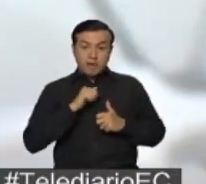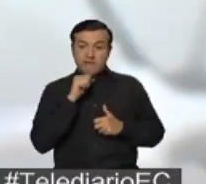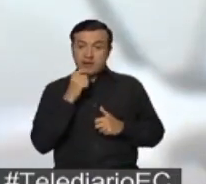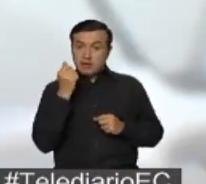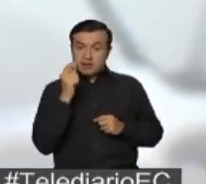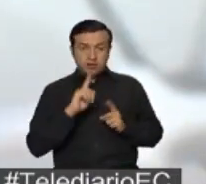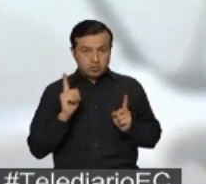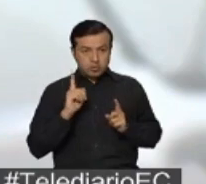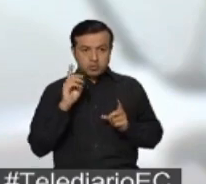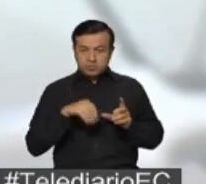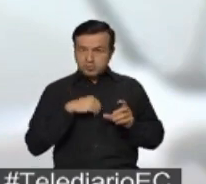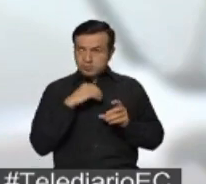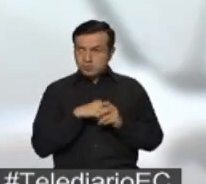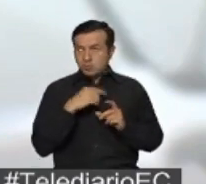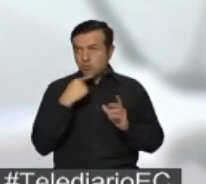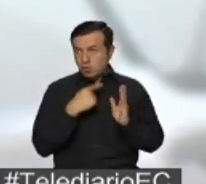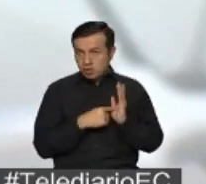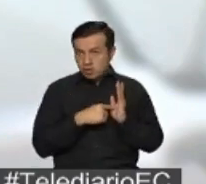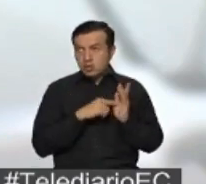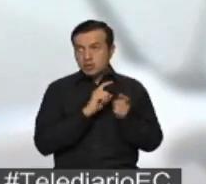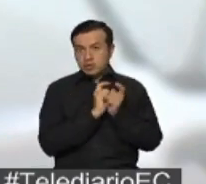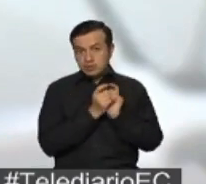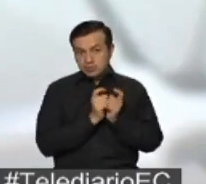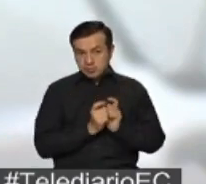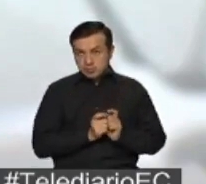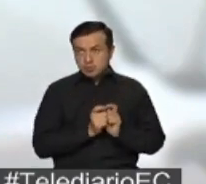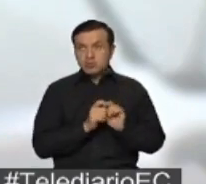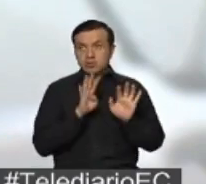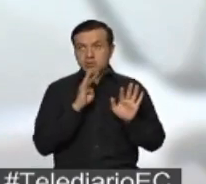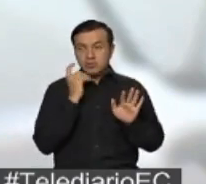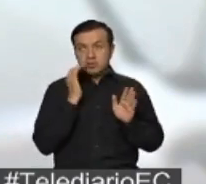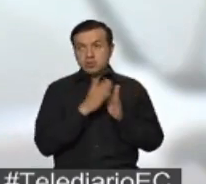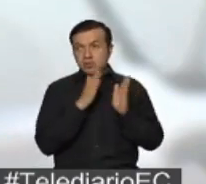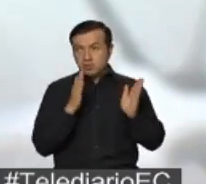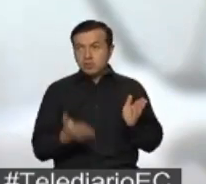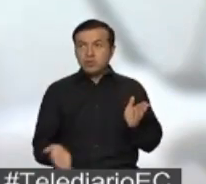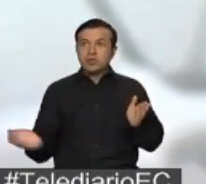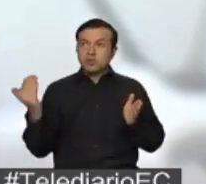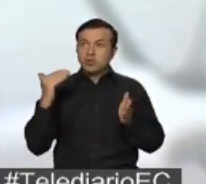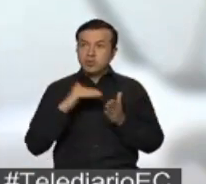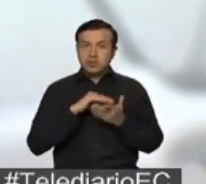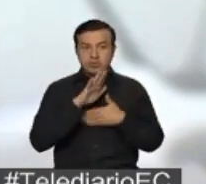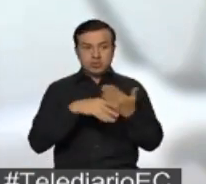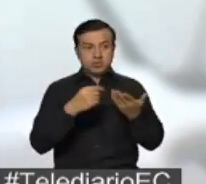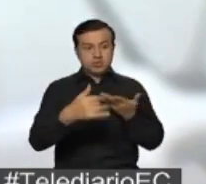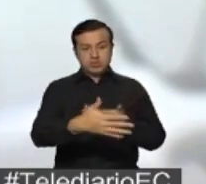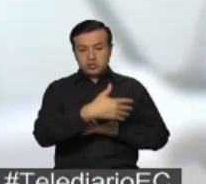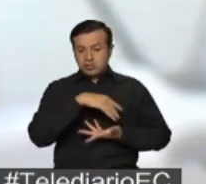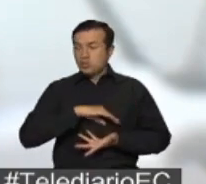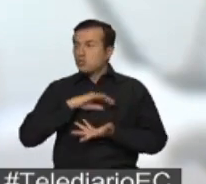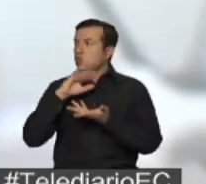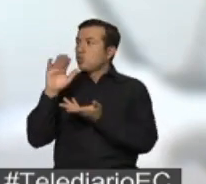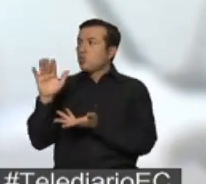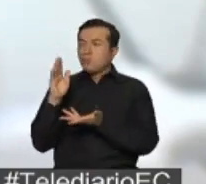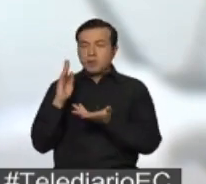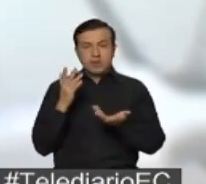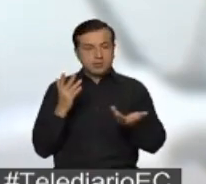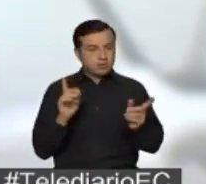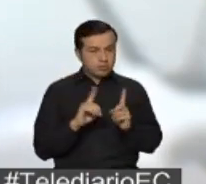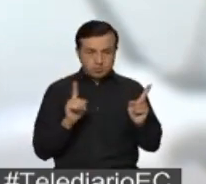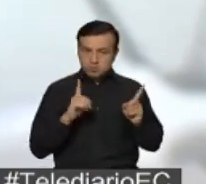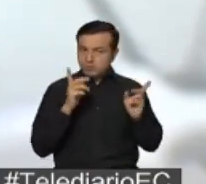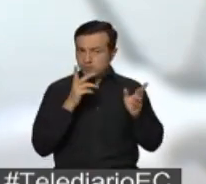también porque si no hubiéramos hecho este ajuste a los 90 días tendrían que regresar este dinero devolverla de dinero a la conabip